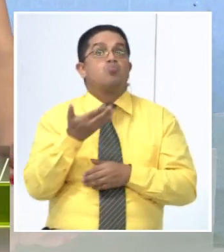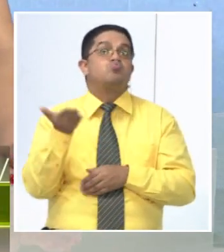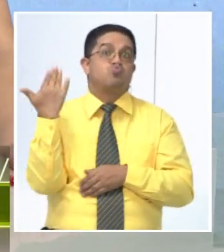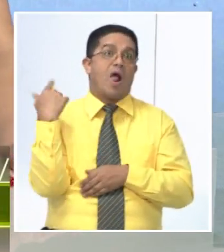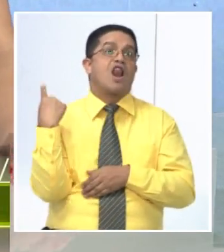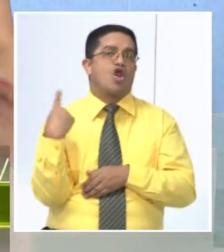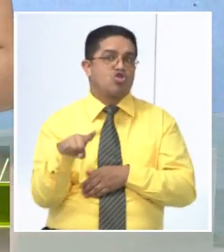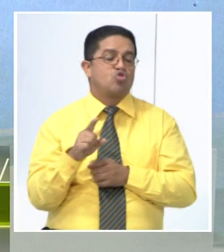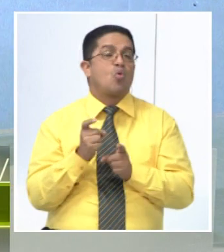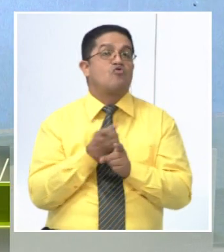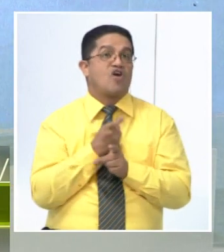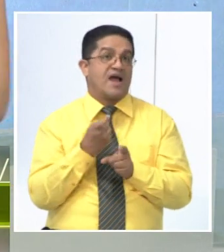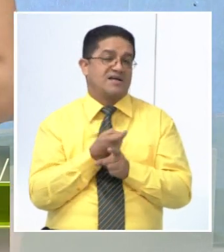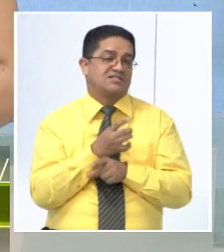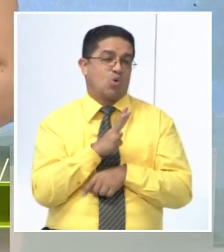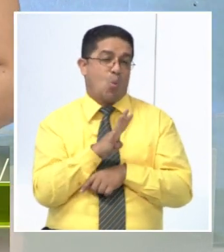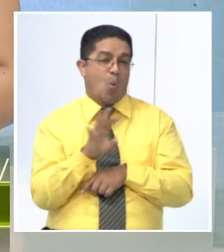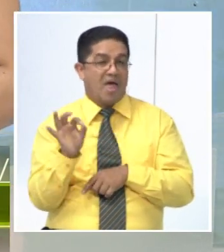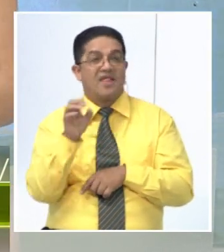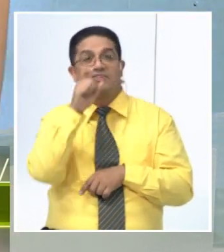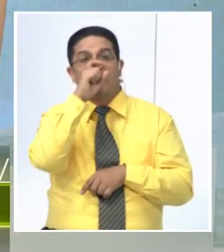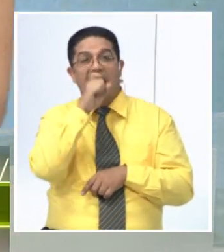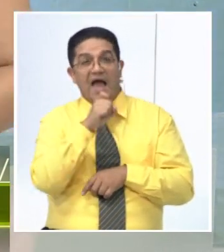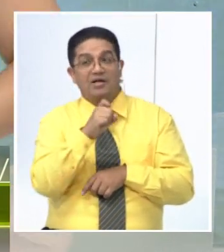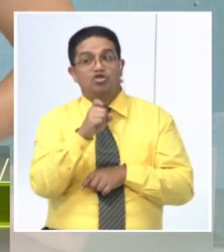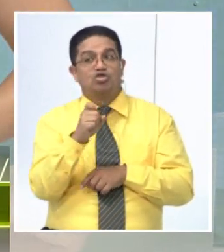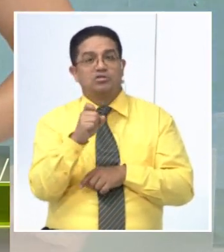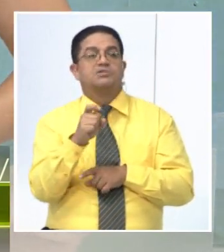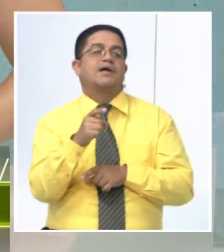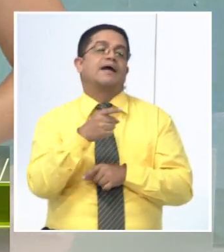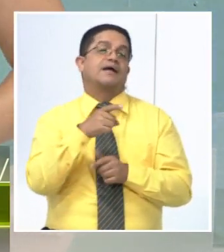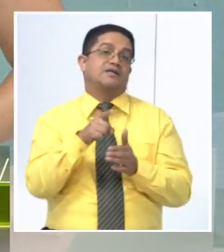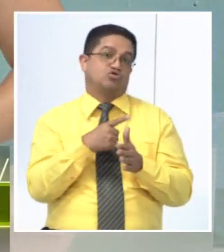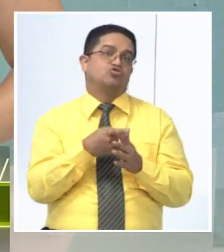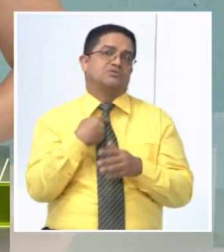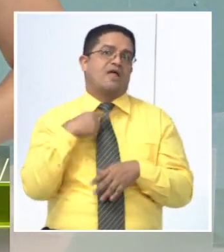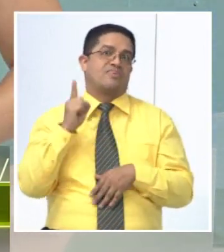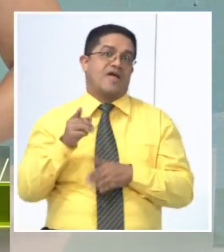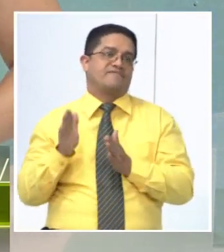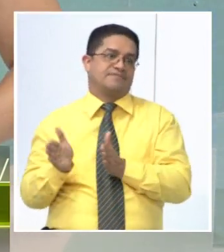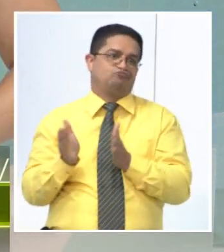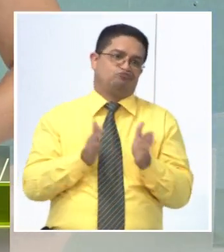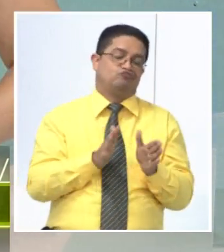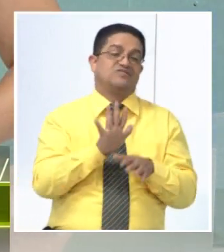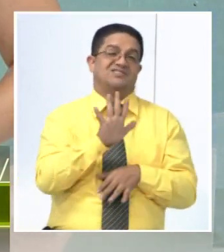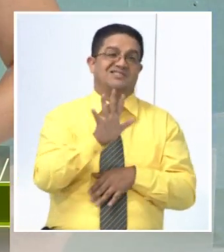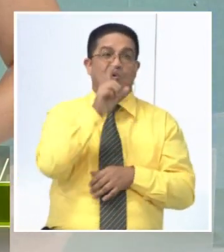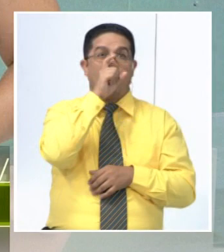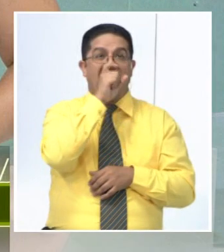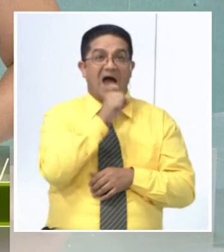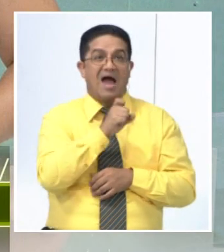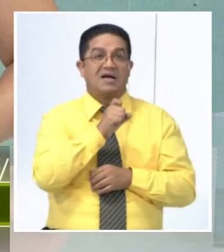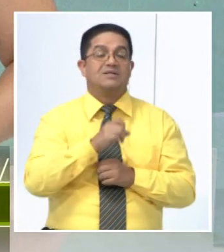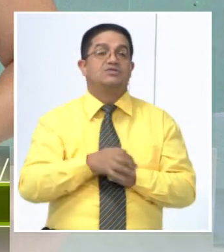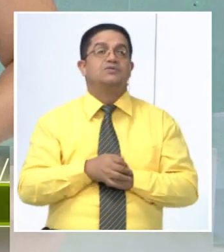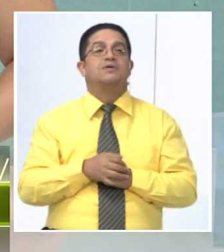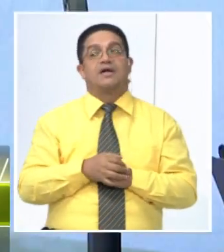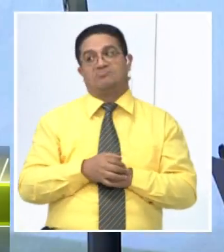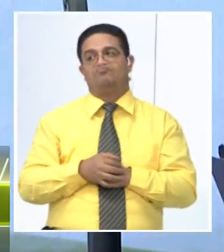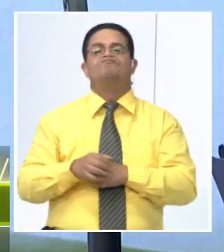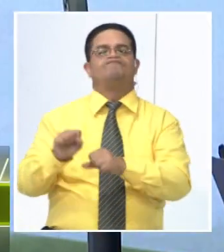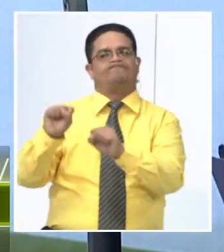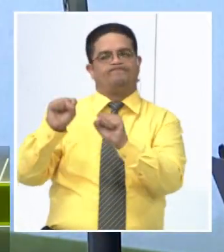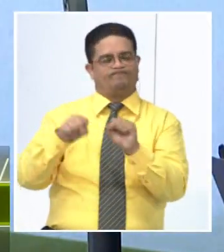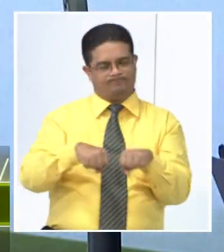tipo de cáncer a los 40 años fue diagnosticado, hay que adelantarse 5 años para hacer los estudios en las generaciones siguientes. ¿Esto es cierto?